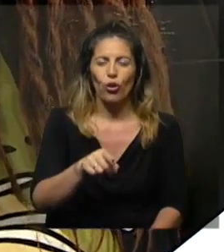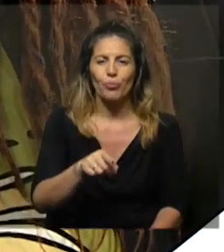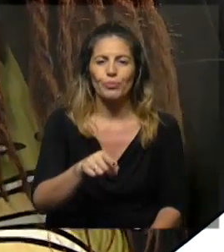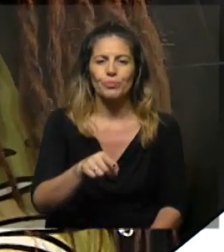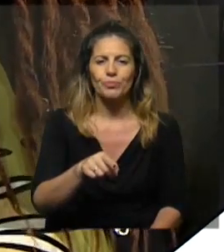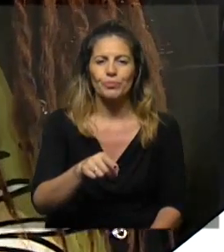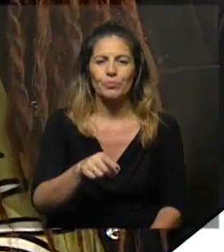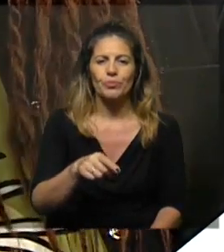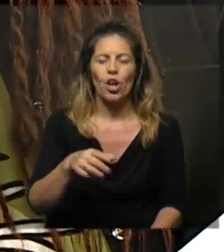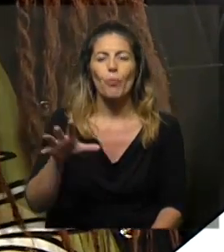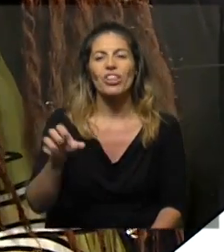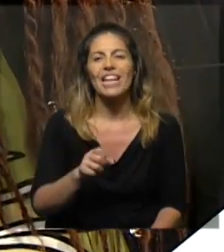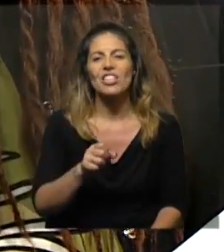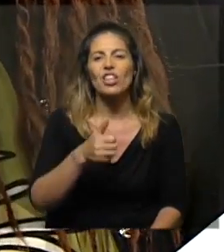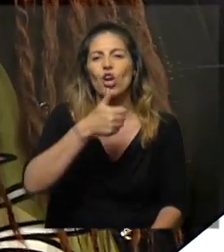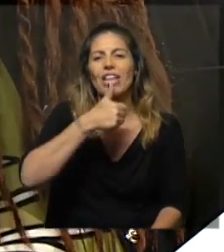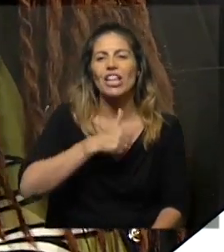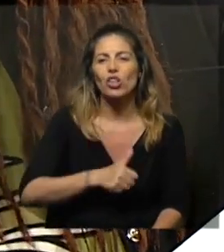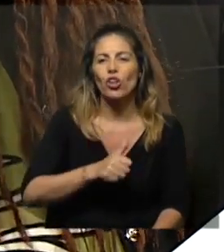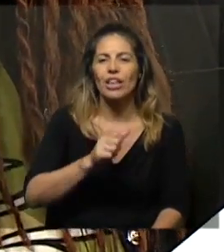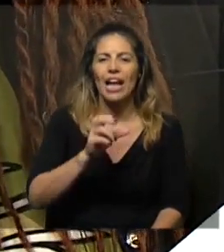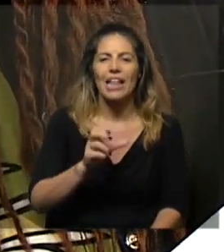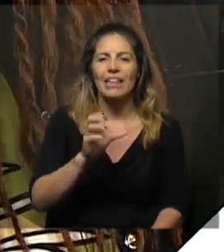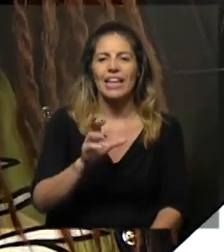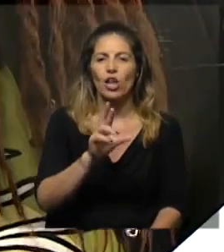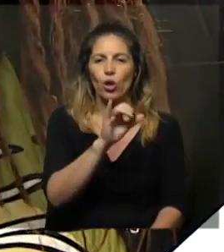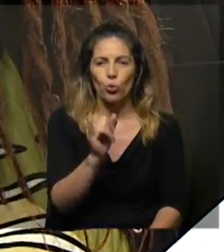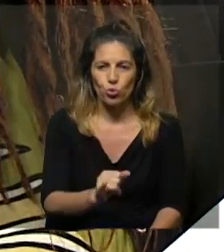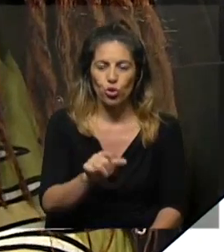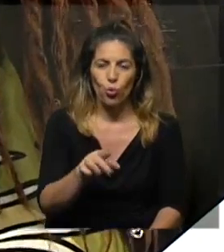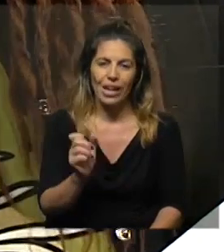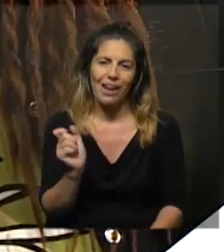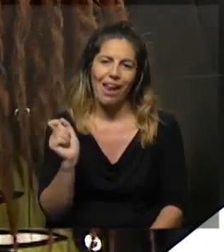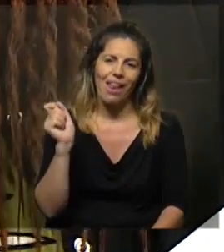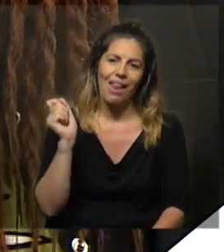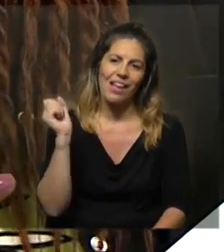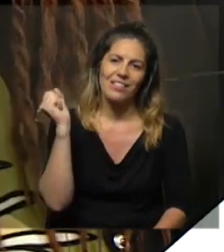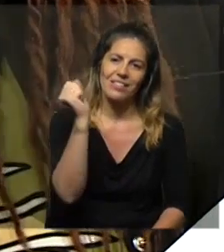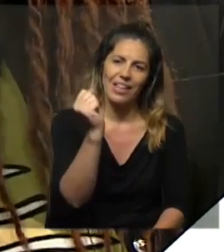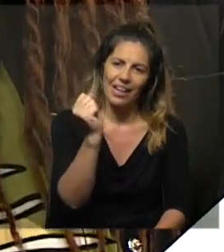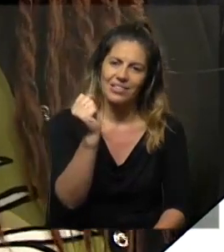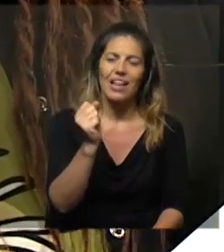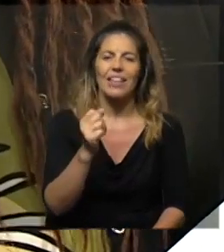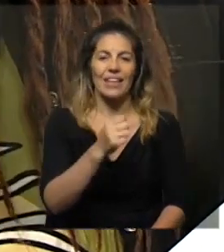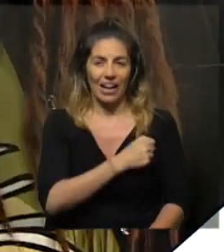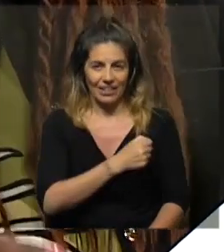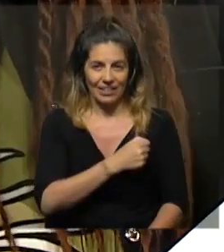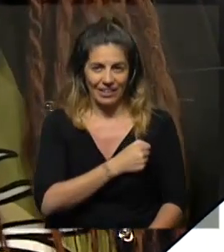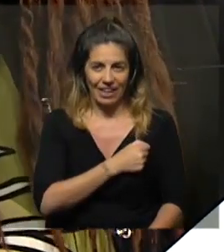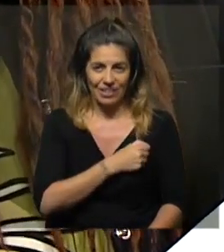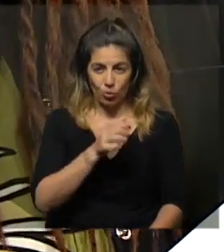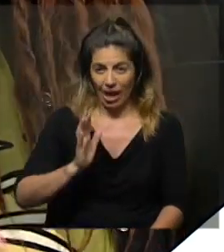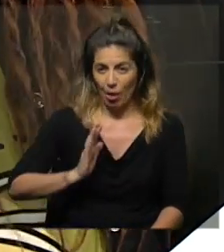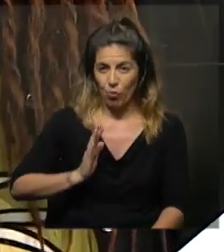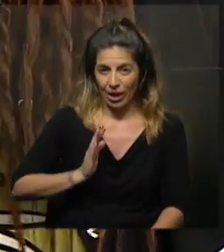como trayendo la historia de Soledad Cruz que era una de las lanceras de artigas este y bueno va a estar muy bueno toda esa parte luego volvemos